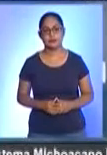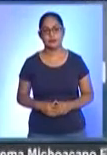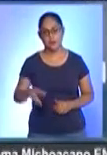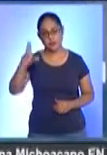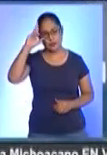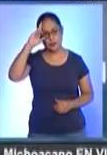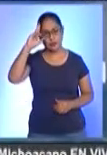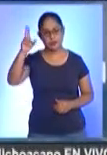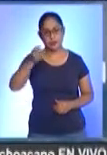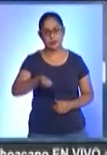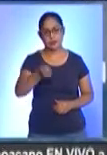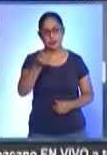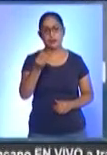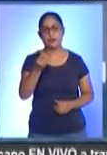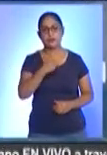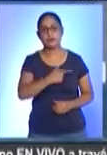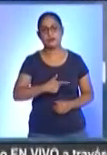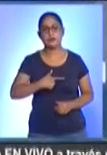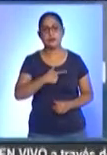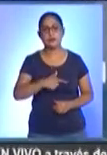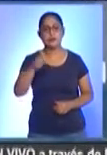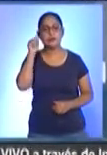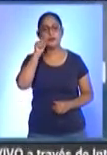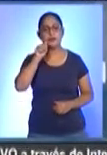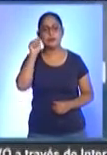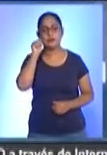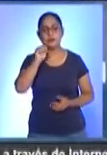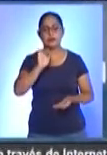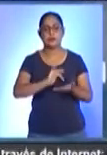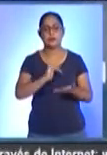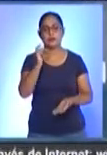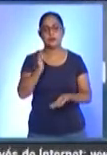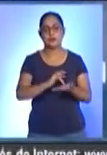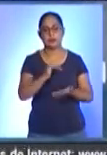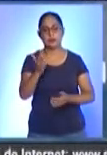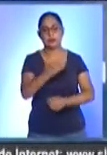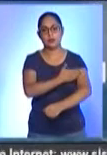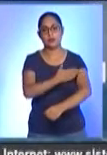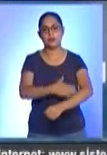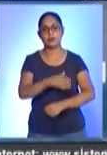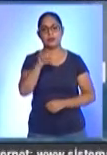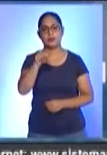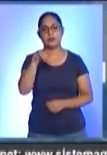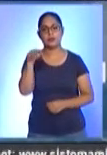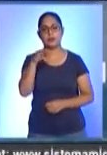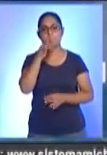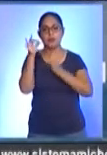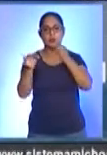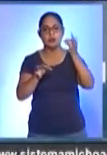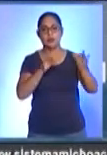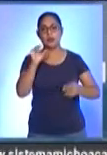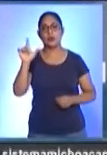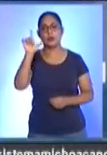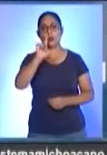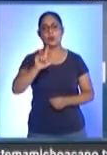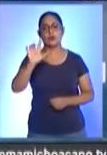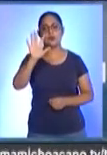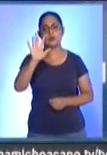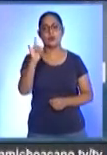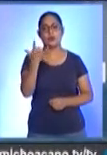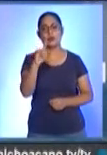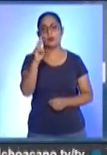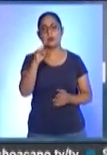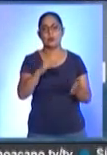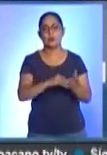Hola, tal? Les saludo con el gusto de siempre. Gracias. Gracias por acompañarnos en SM Noticias. Hoy lunes 5 de julio del 2021.